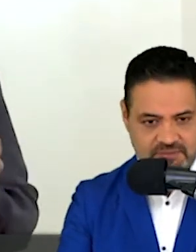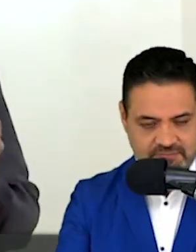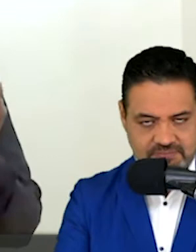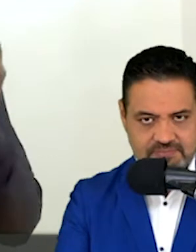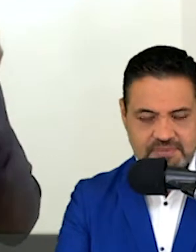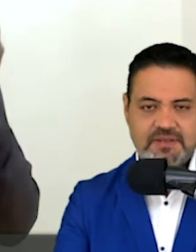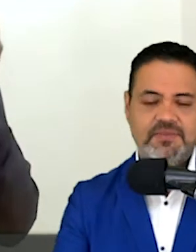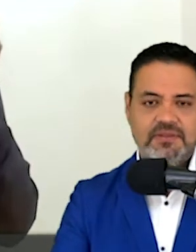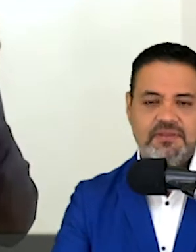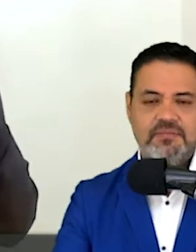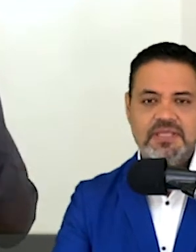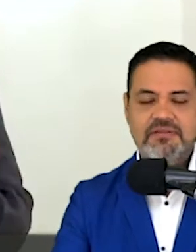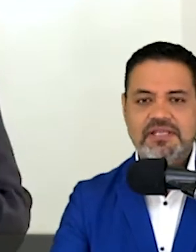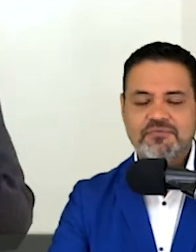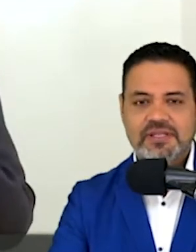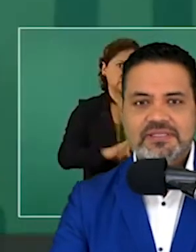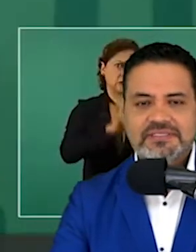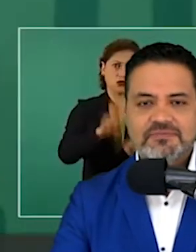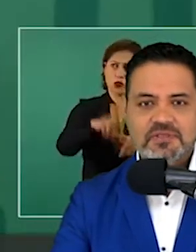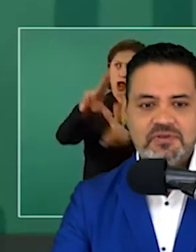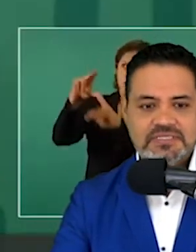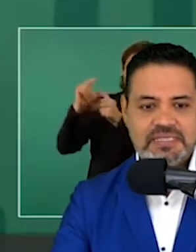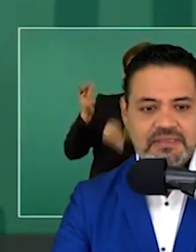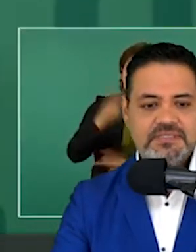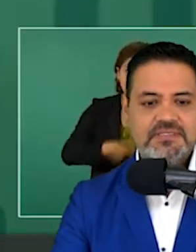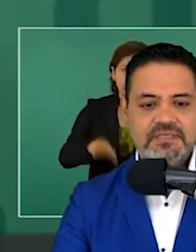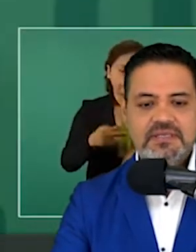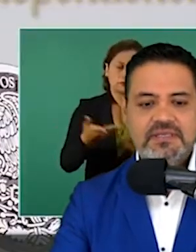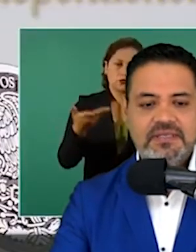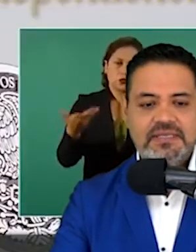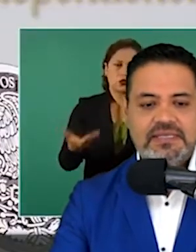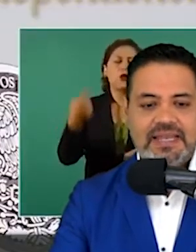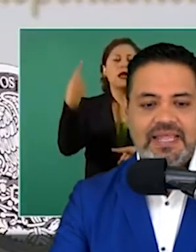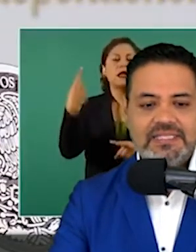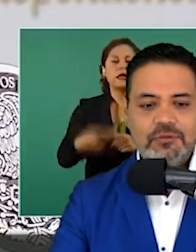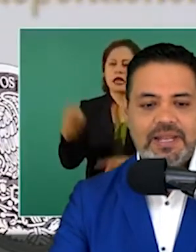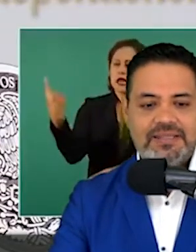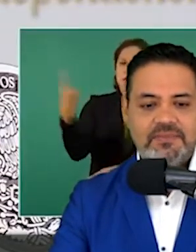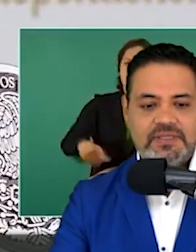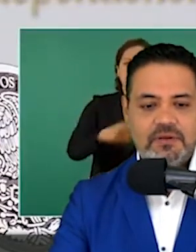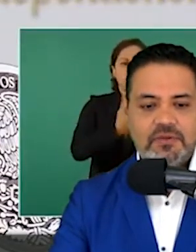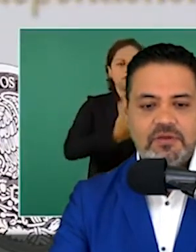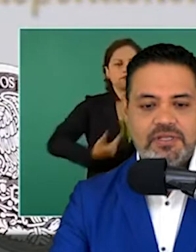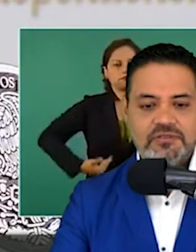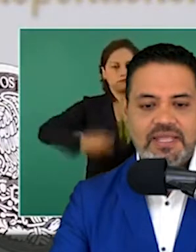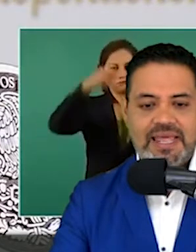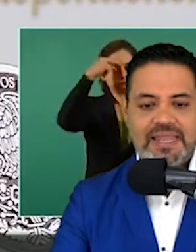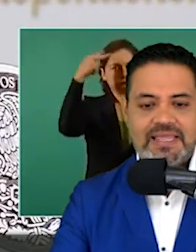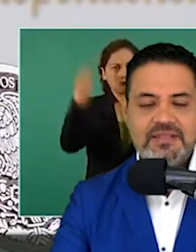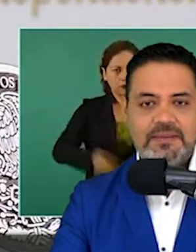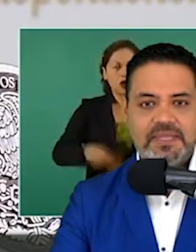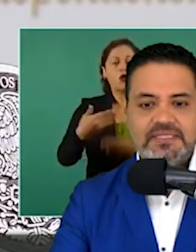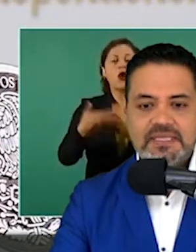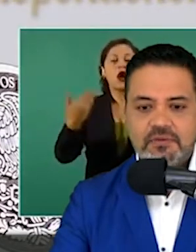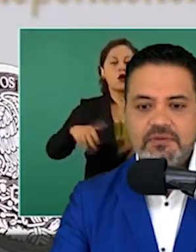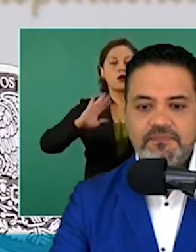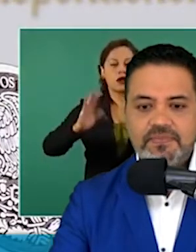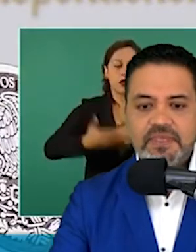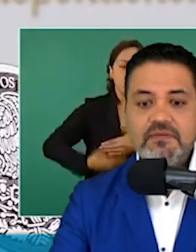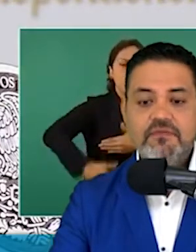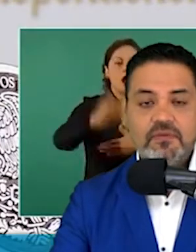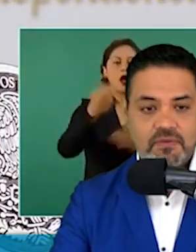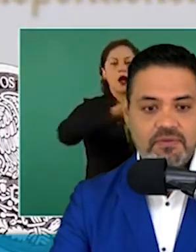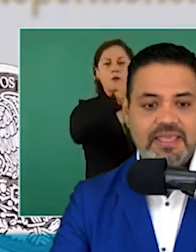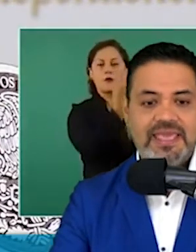a la postre terminaron las muertes de estas personas en el IMSS. La titular del Meteorológico Nacional, Alejandra Méndez Girón,